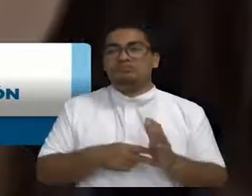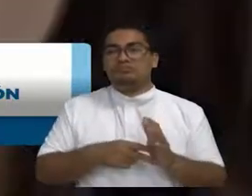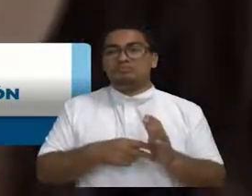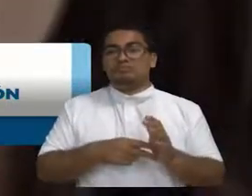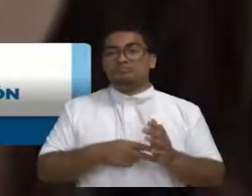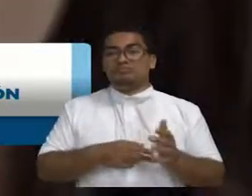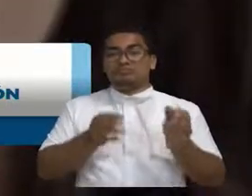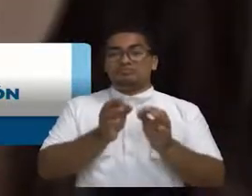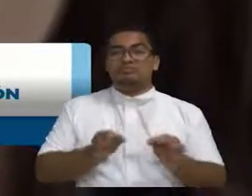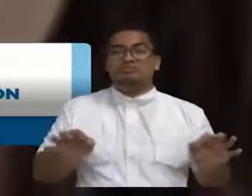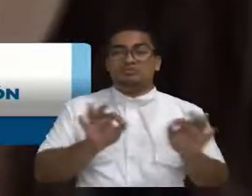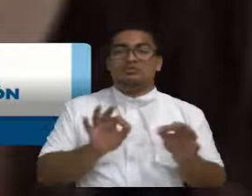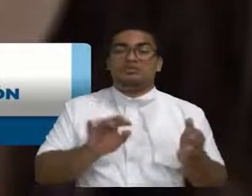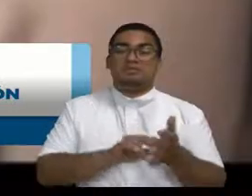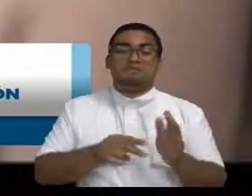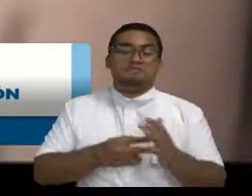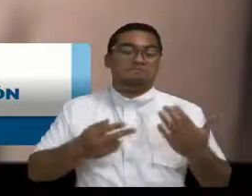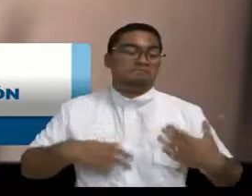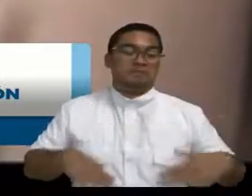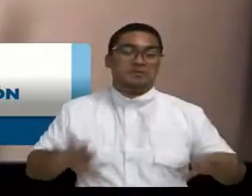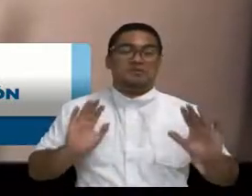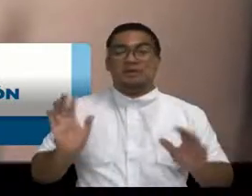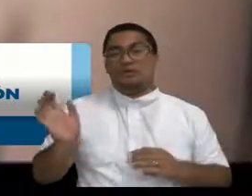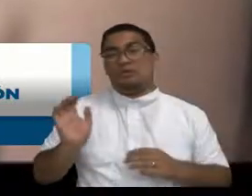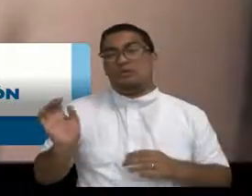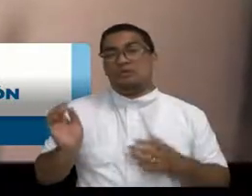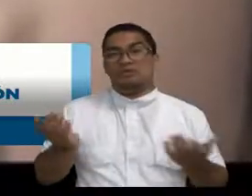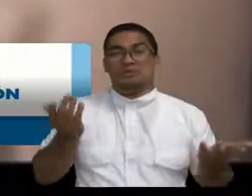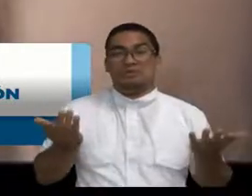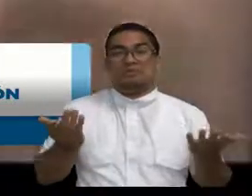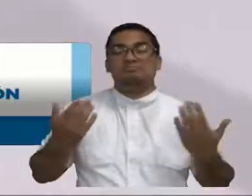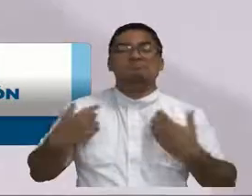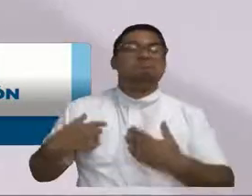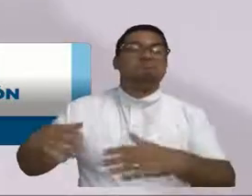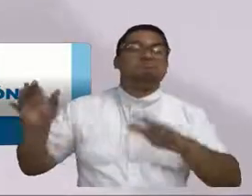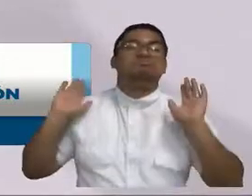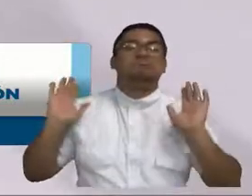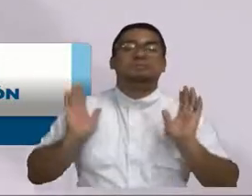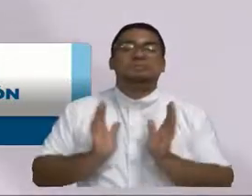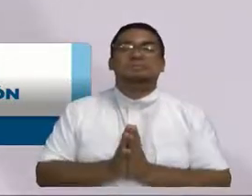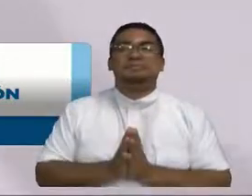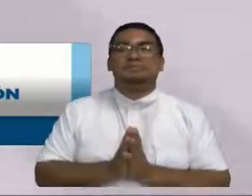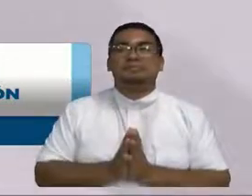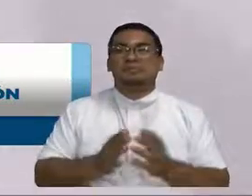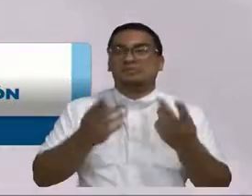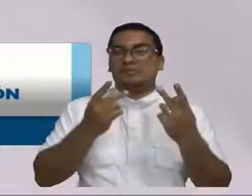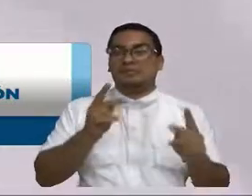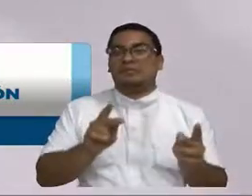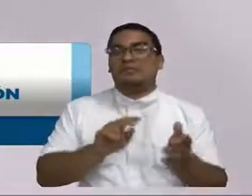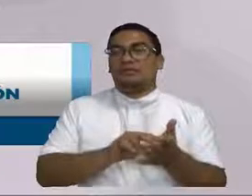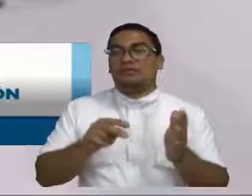menos. Y lo ven como algo normal o lo dejan pasar, ¿ves? Sin embargo,